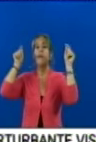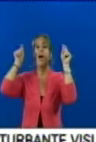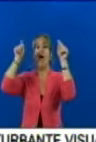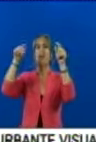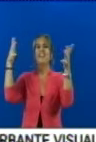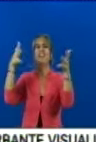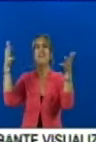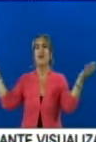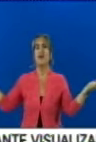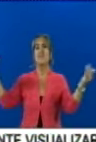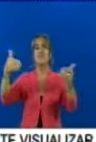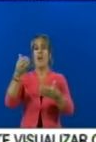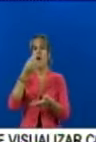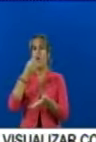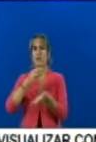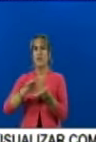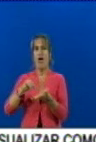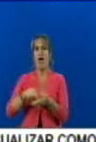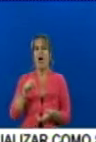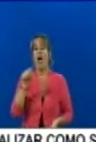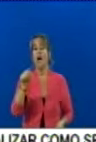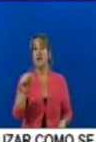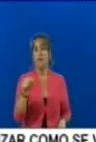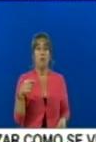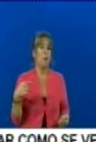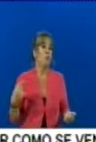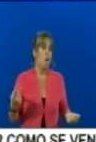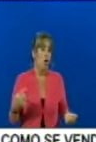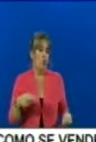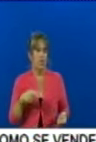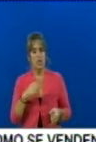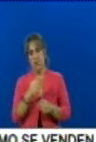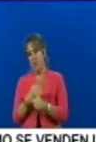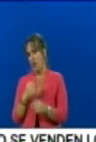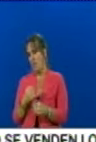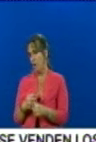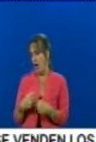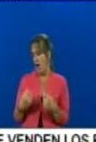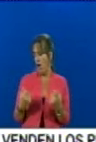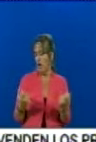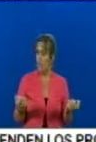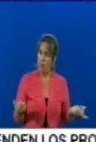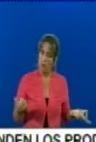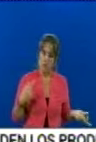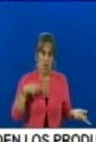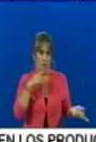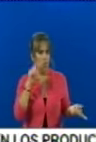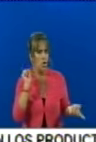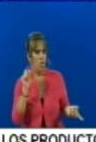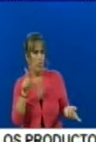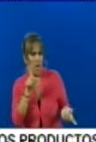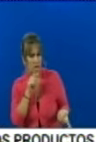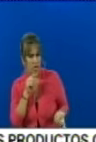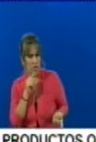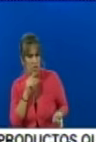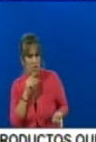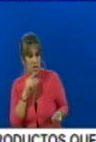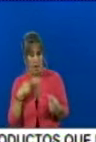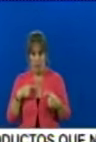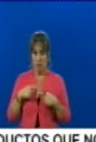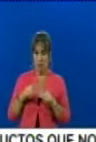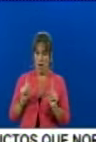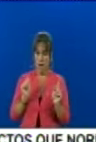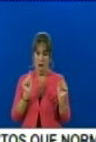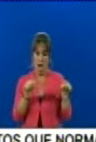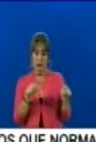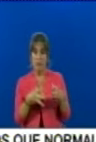descripción del tema. Y las personas que por razones de trabajo no hayan podido adquirir el pollo, que tiene su